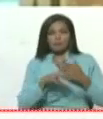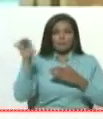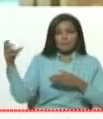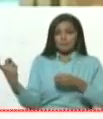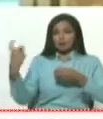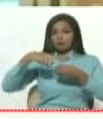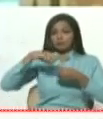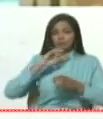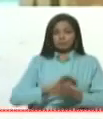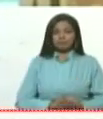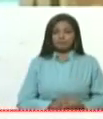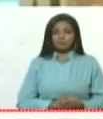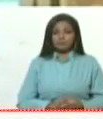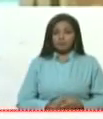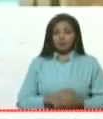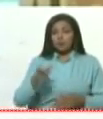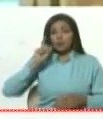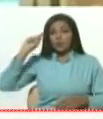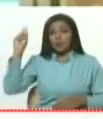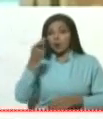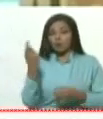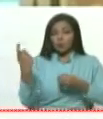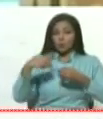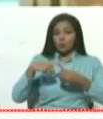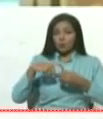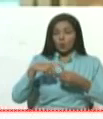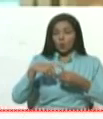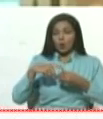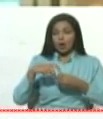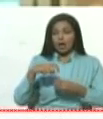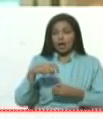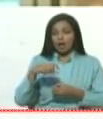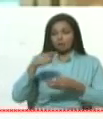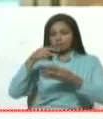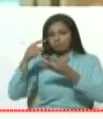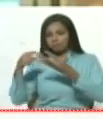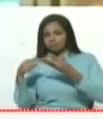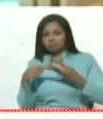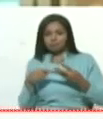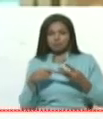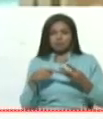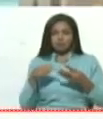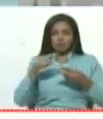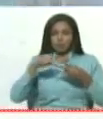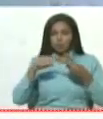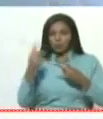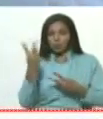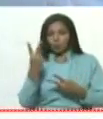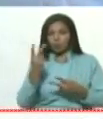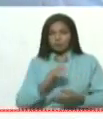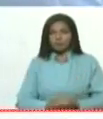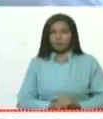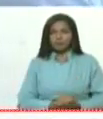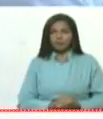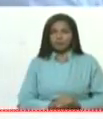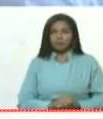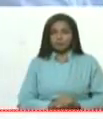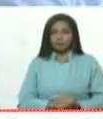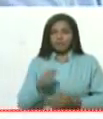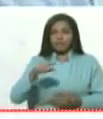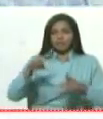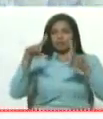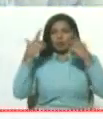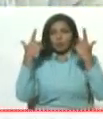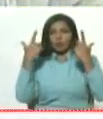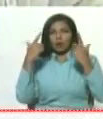Carabobo. En Guárico se incorporan Sarasa y El Sombrero. Y aquí en La